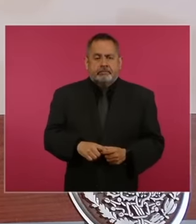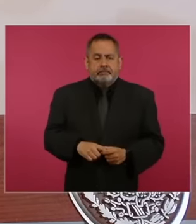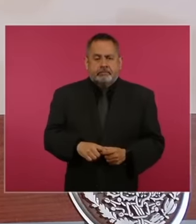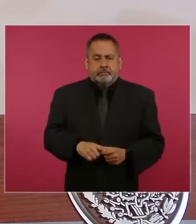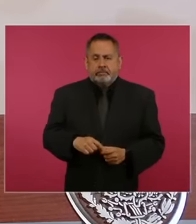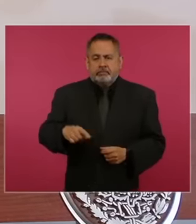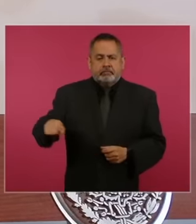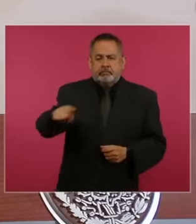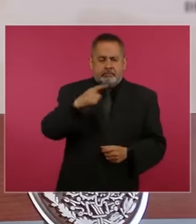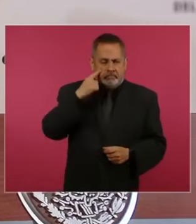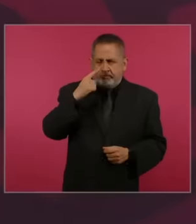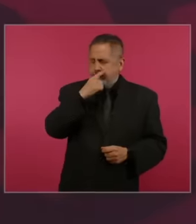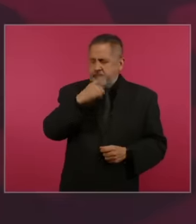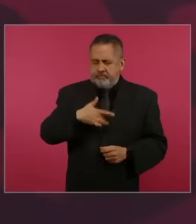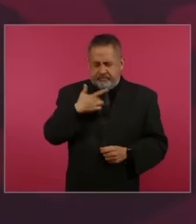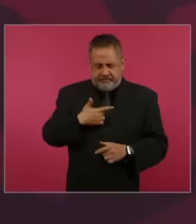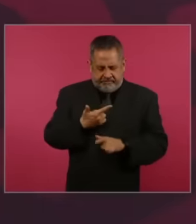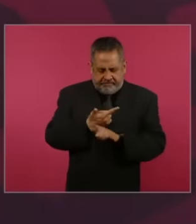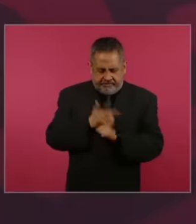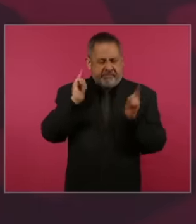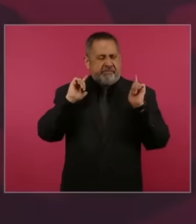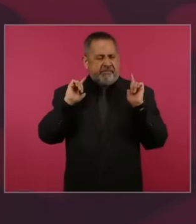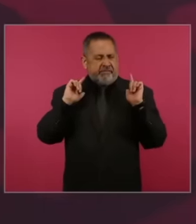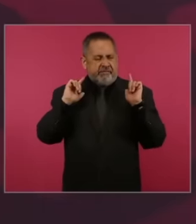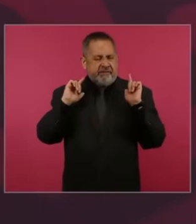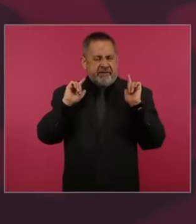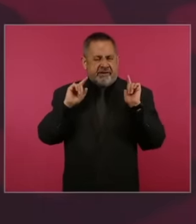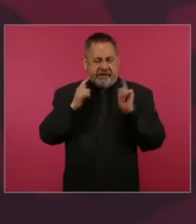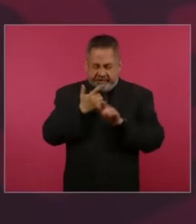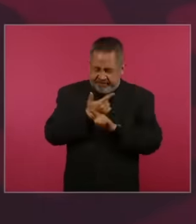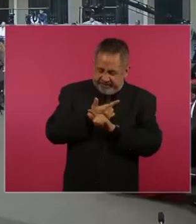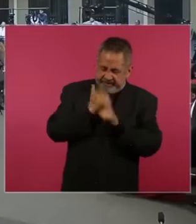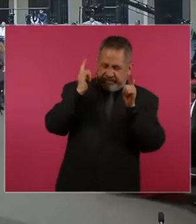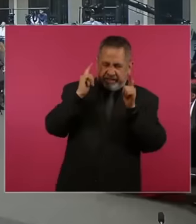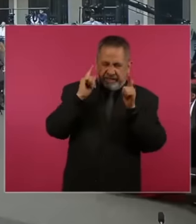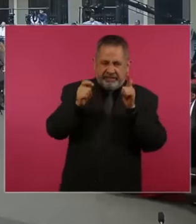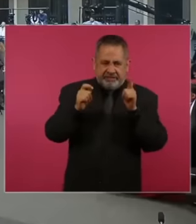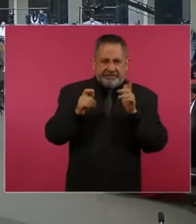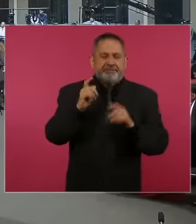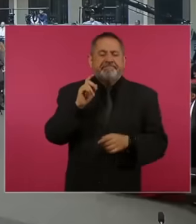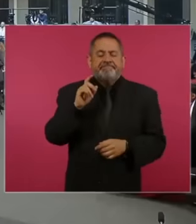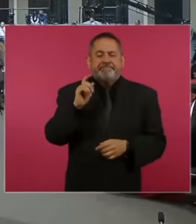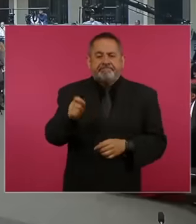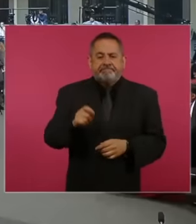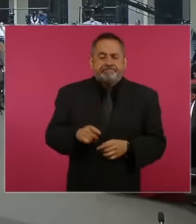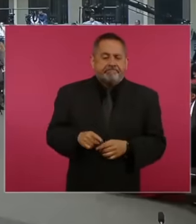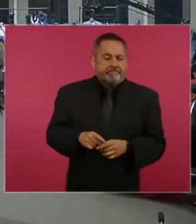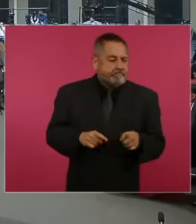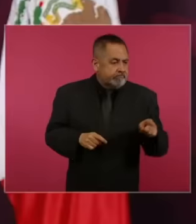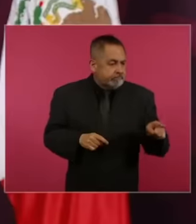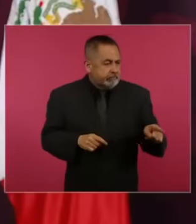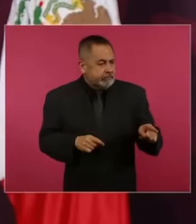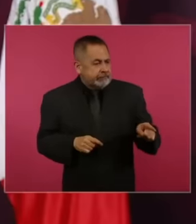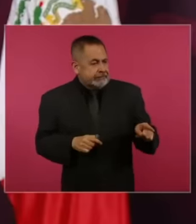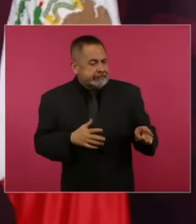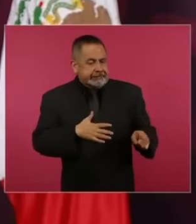actúen con libertad, y para eso es importante no tenerle mucho